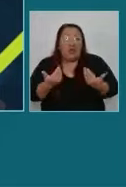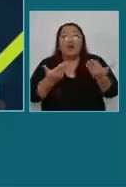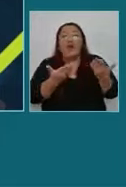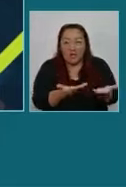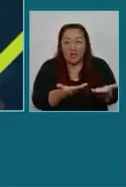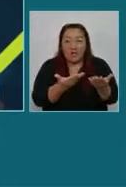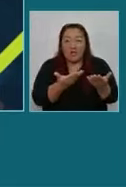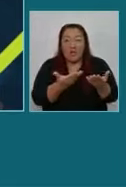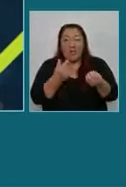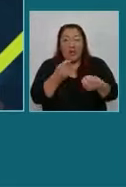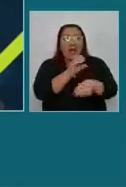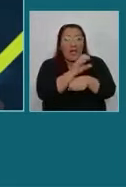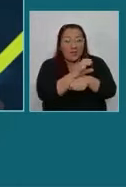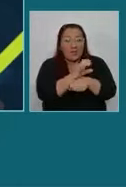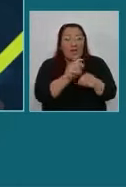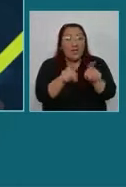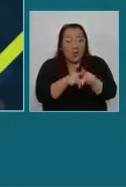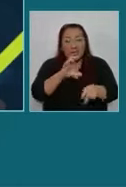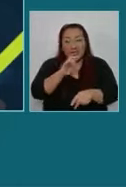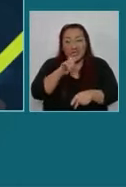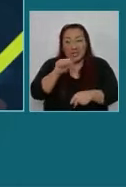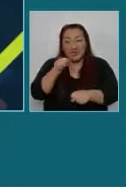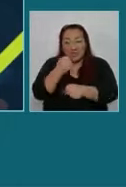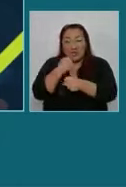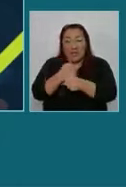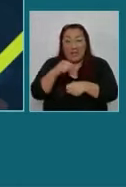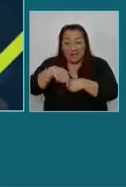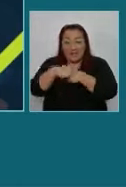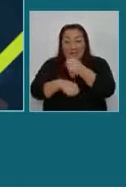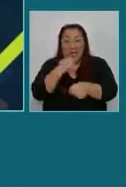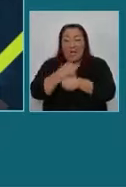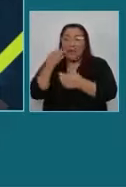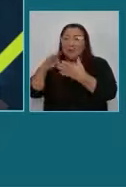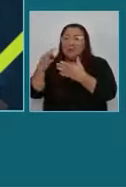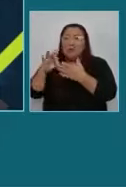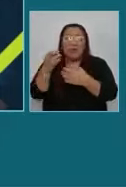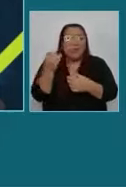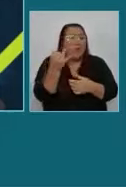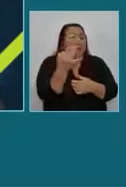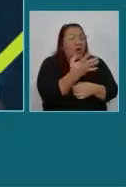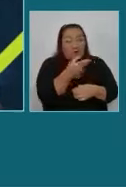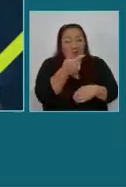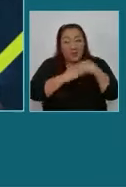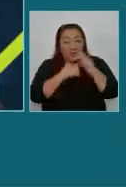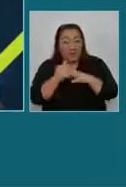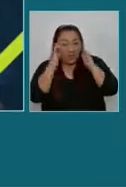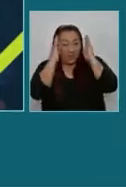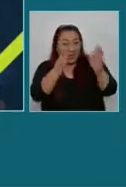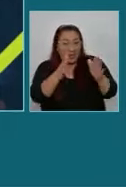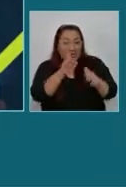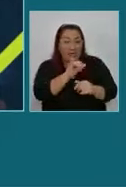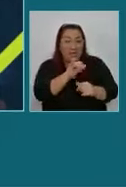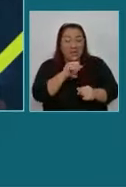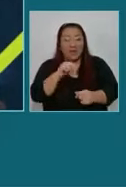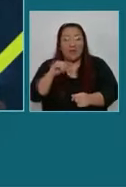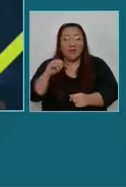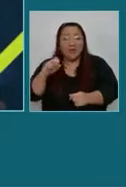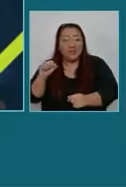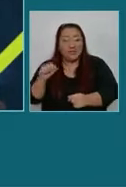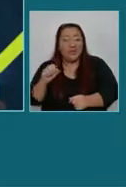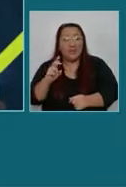como también un censo que estamos trabajando este año para identificar, por ejemplo, infraestructura dedicada a I+D,